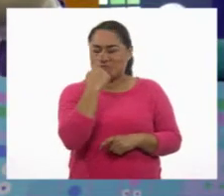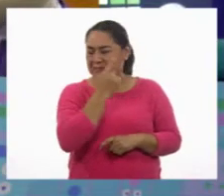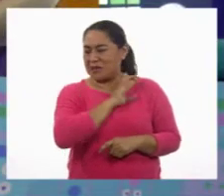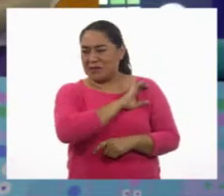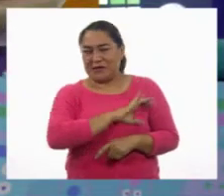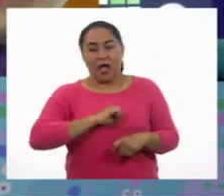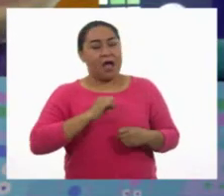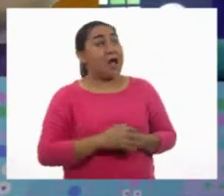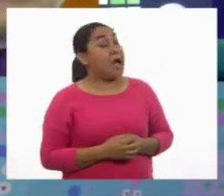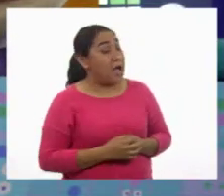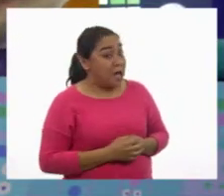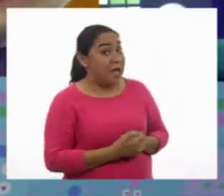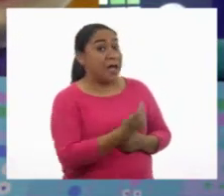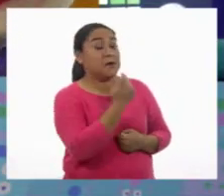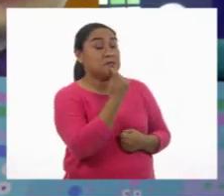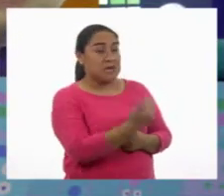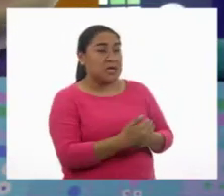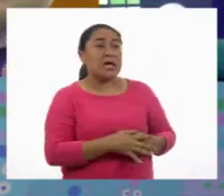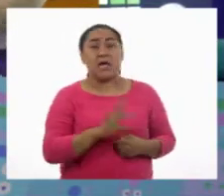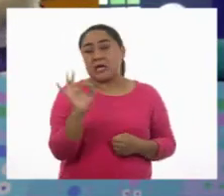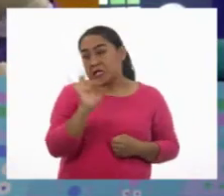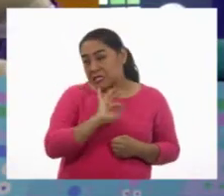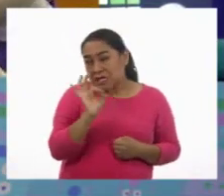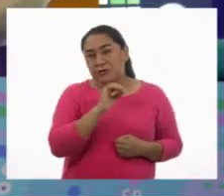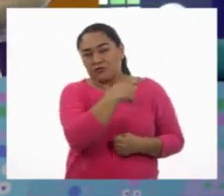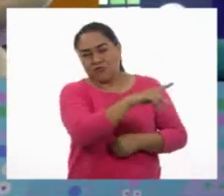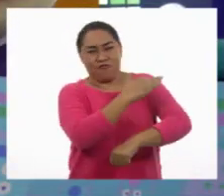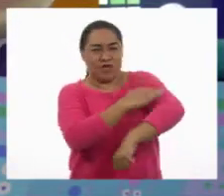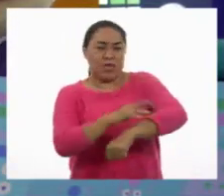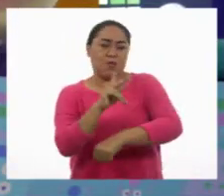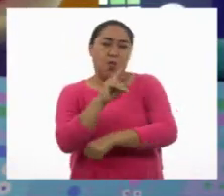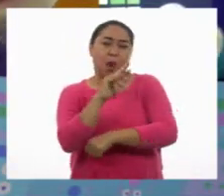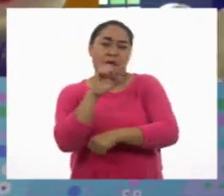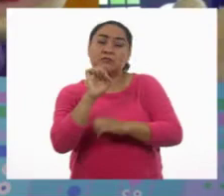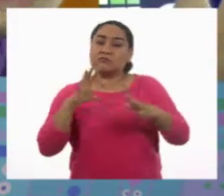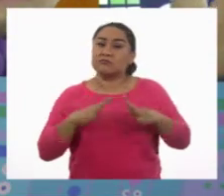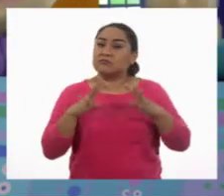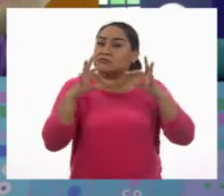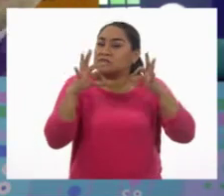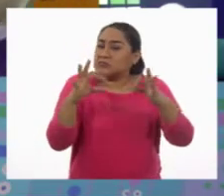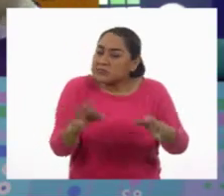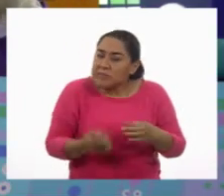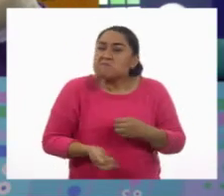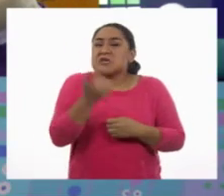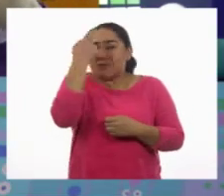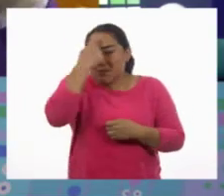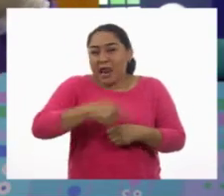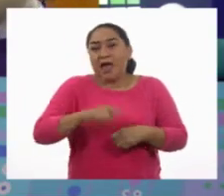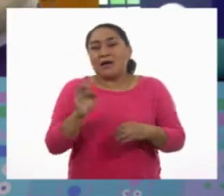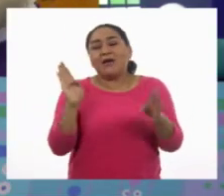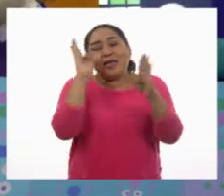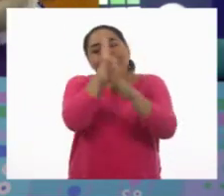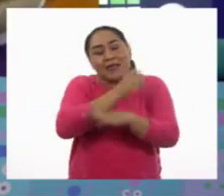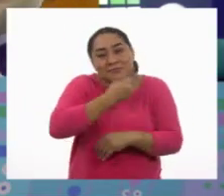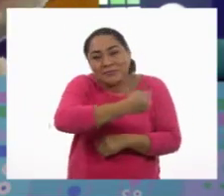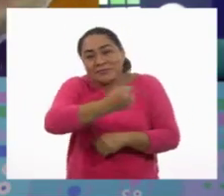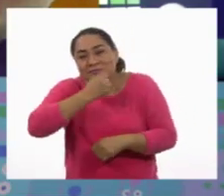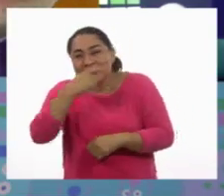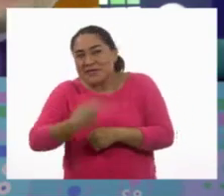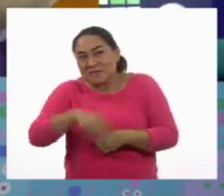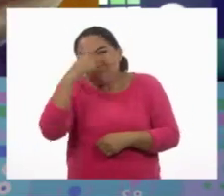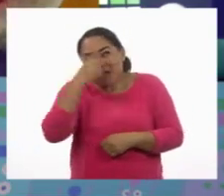bien! Entonces, probablemente el primer Porras fue de los pioneros del entretenimiento en México. Ajá, tal vez tenía